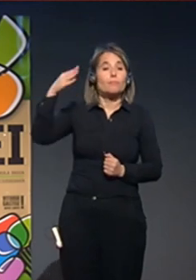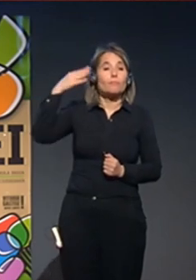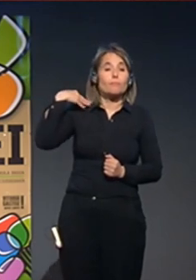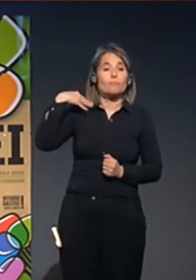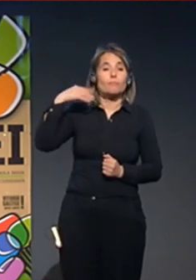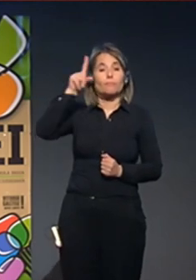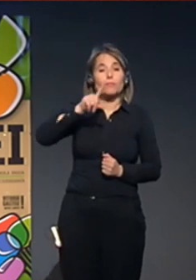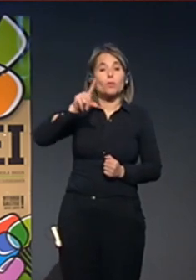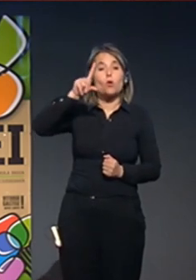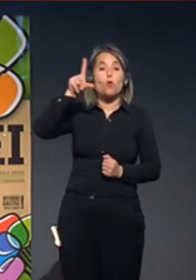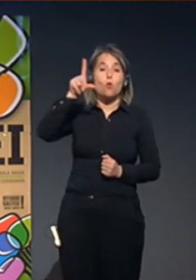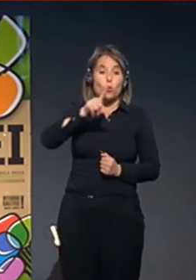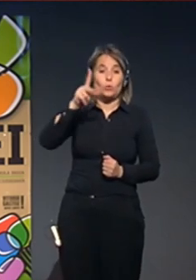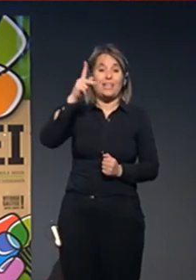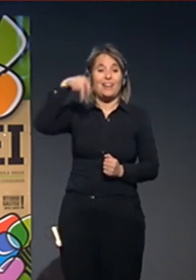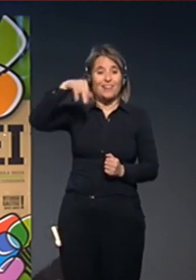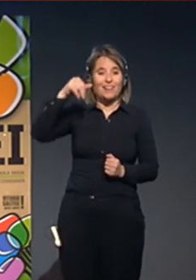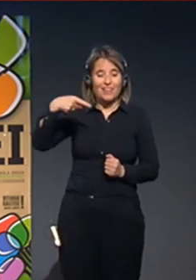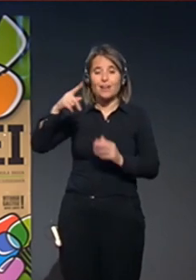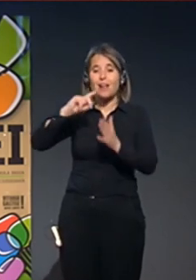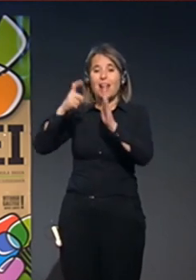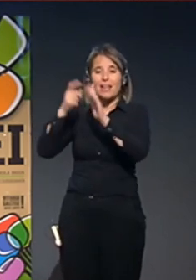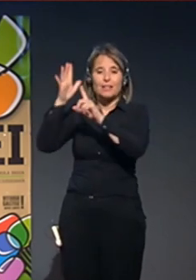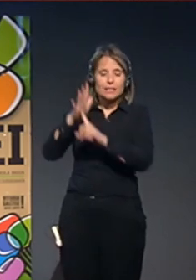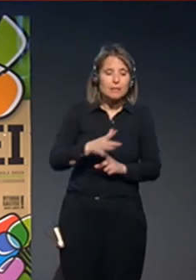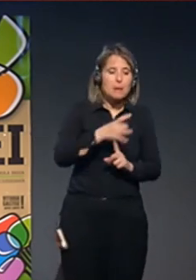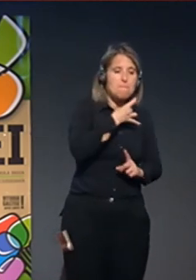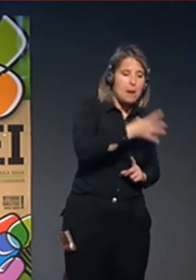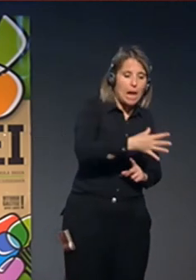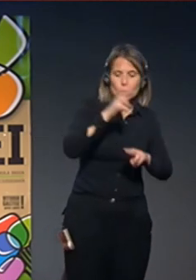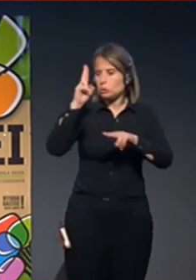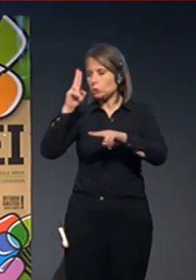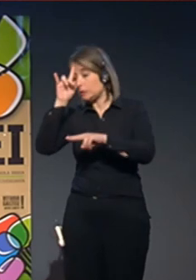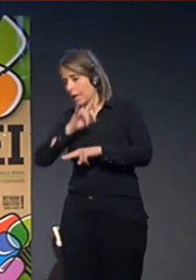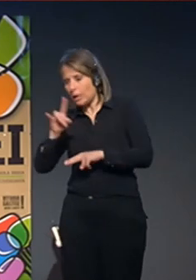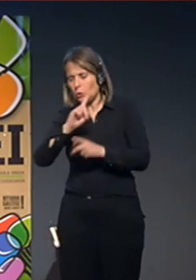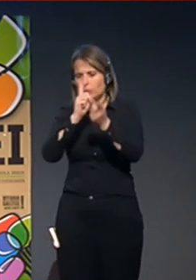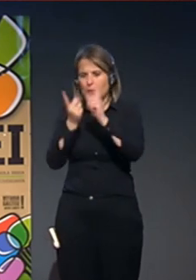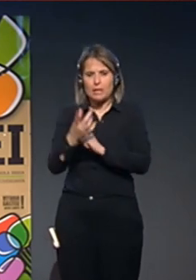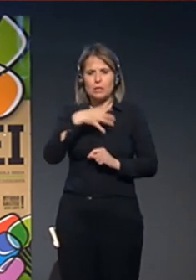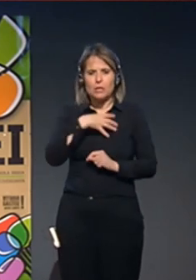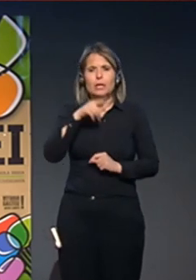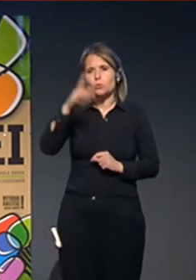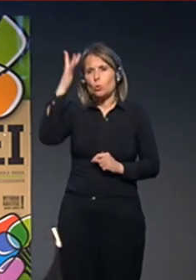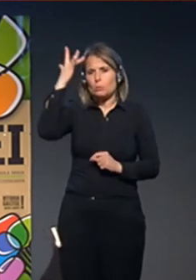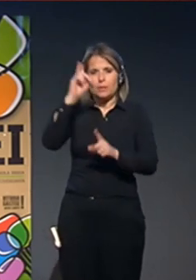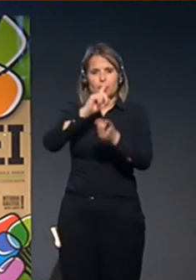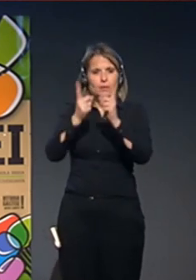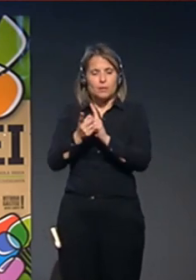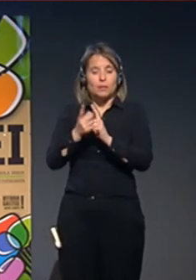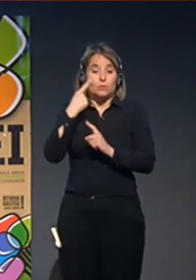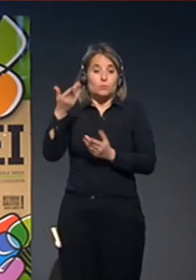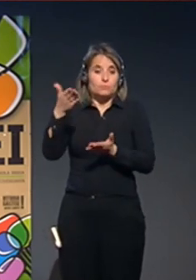que lo de las las ley discriminatorias de negros y blancos no se podían cambiar y era una utopía cambiarlas y le